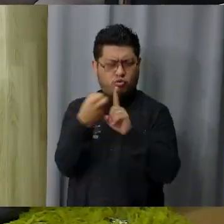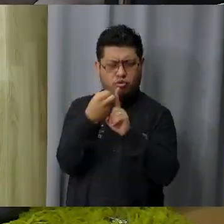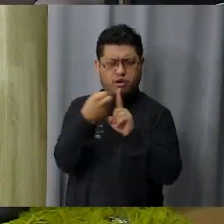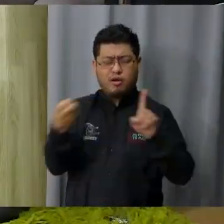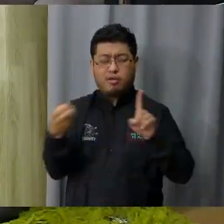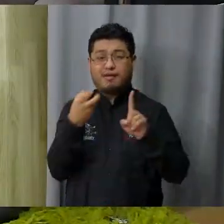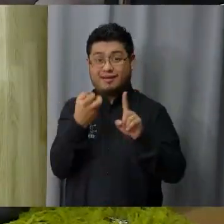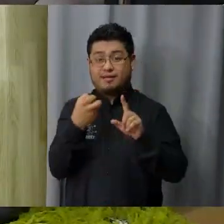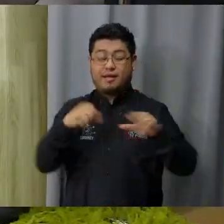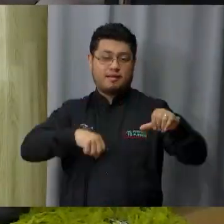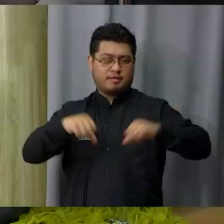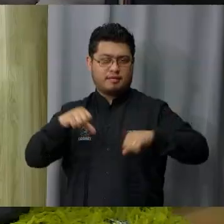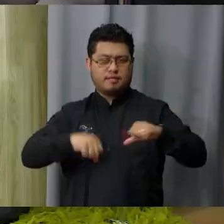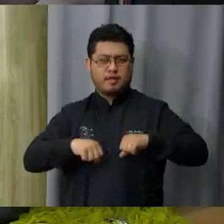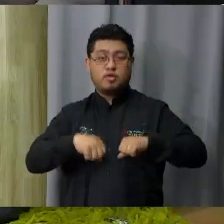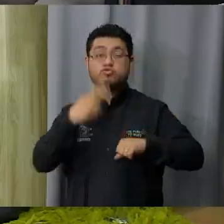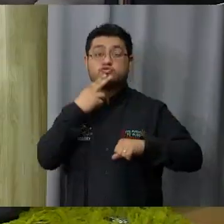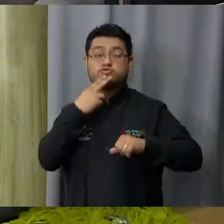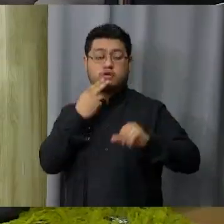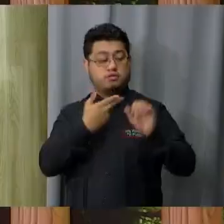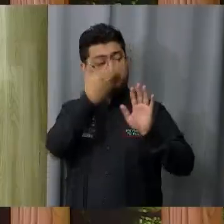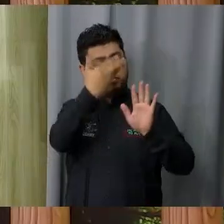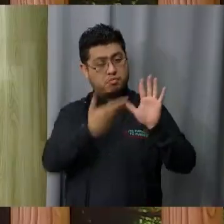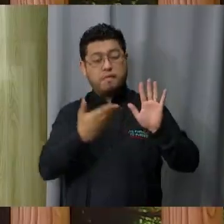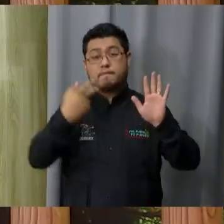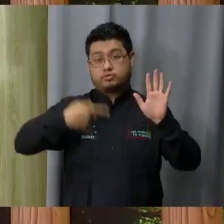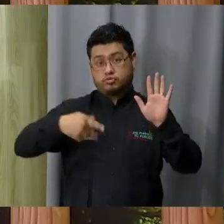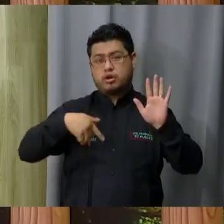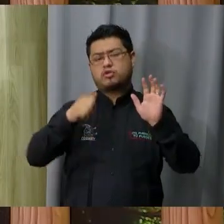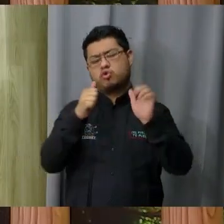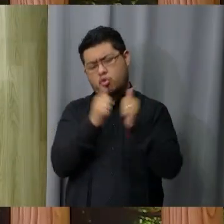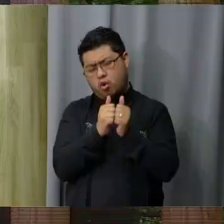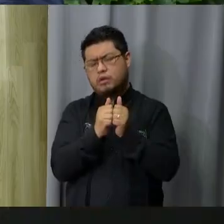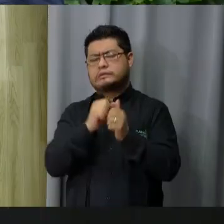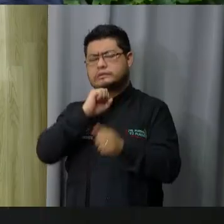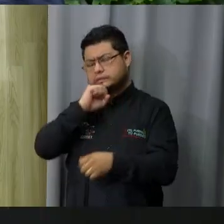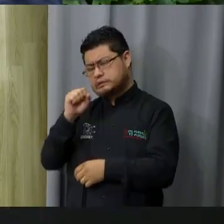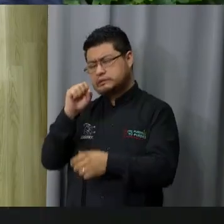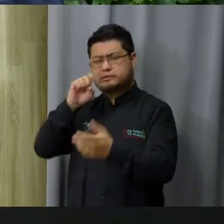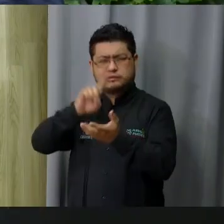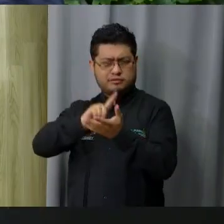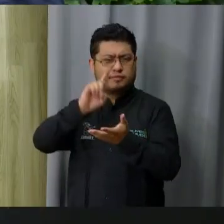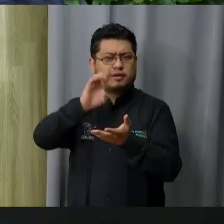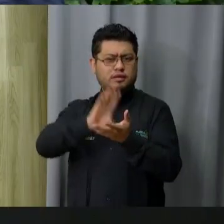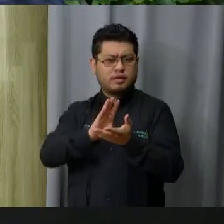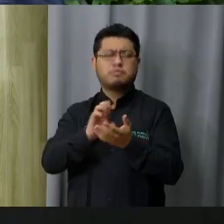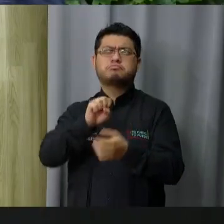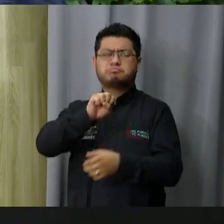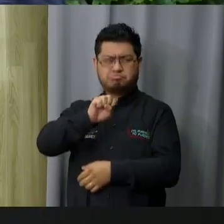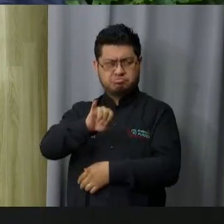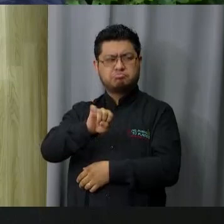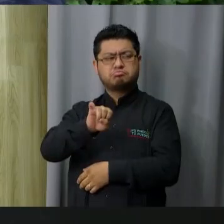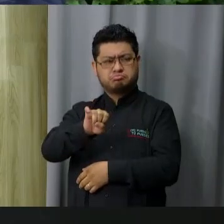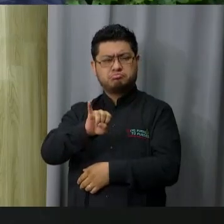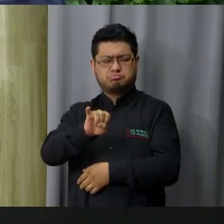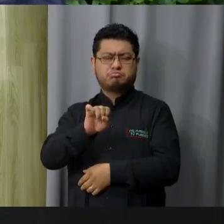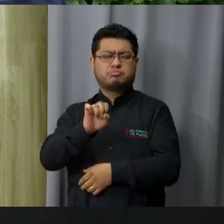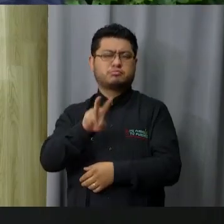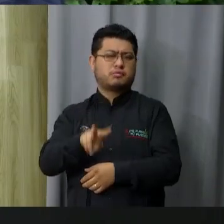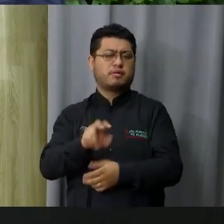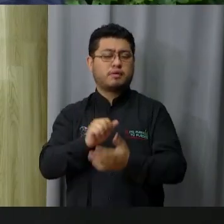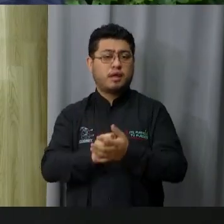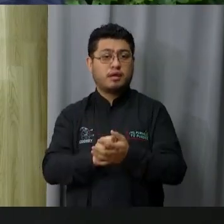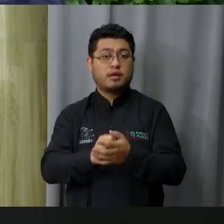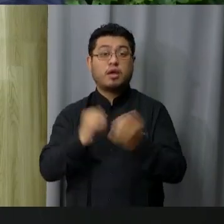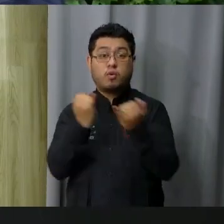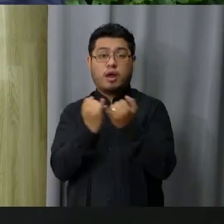con modelos que tienen alguna discapacidad y también incluyen a otras personas. Claro, claro, claro que sí. Y pues bueno, aprovechamos igual también